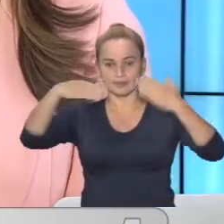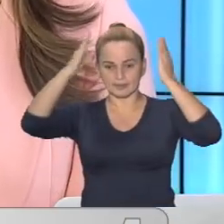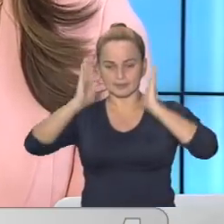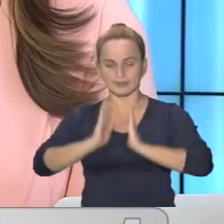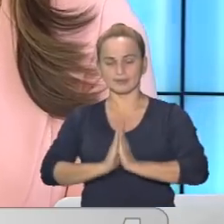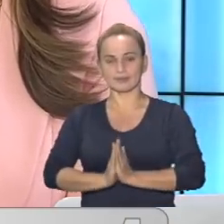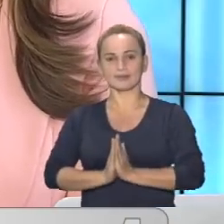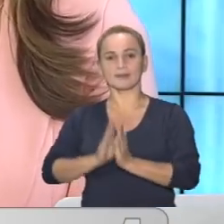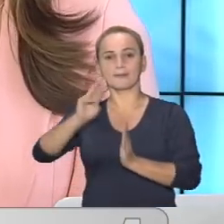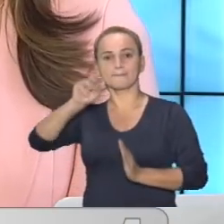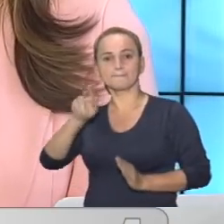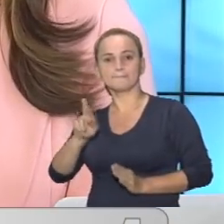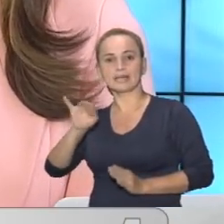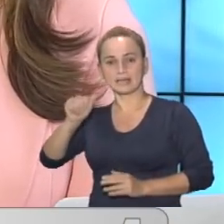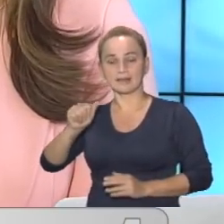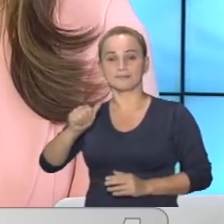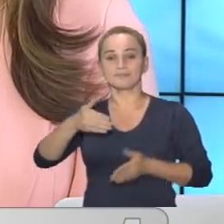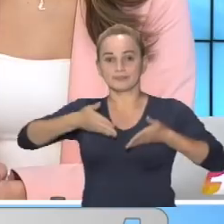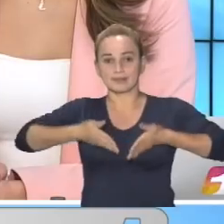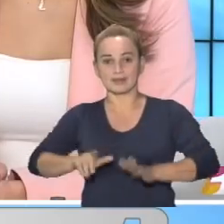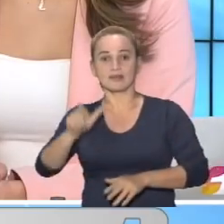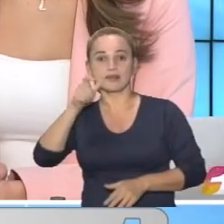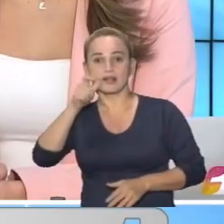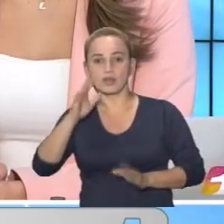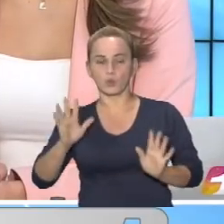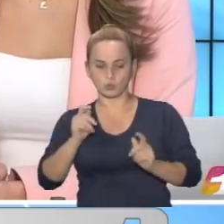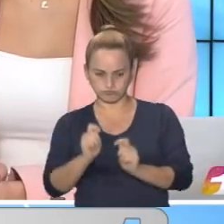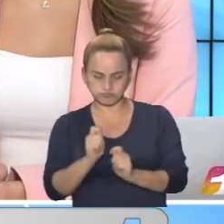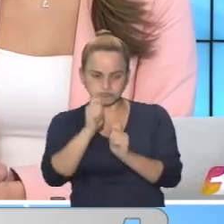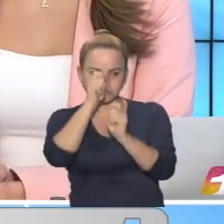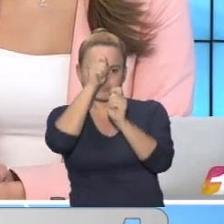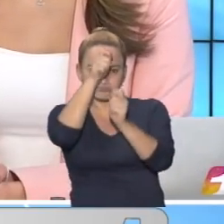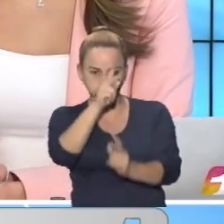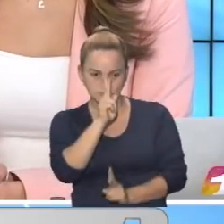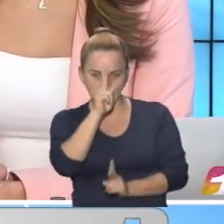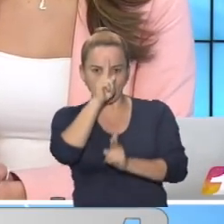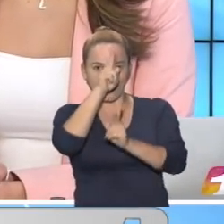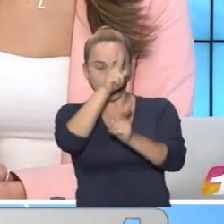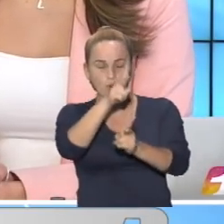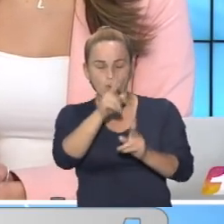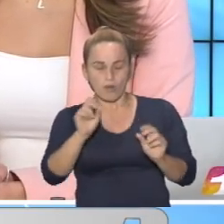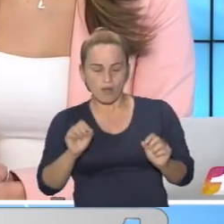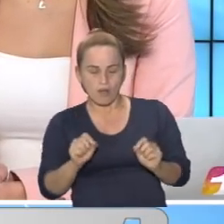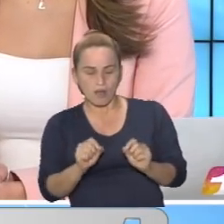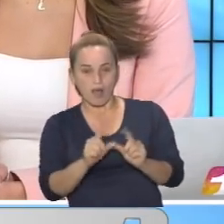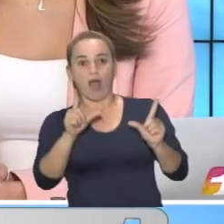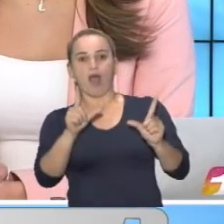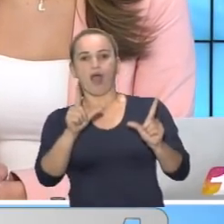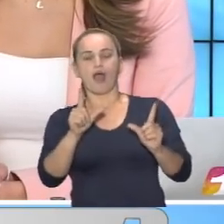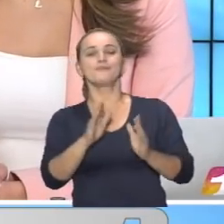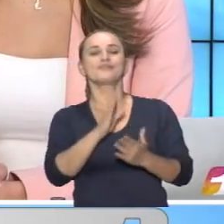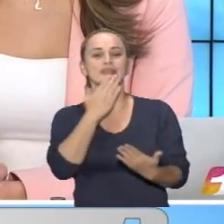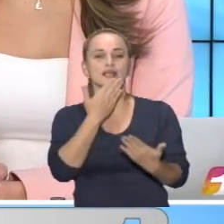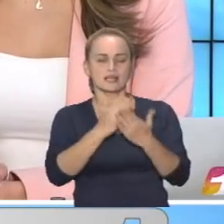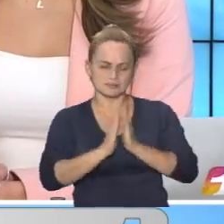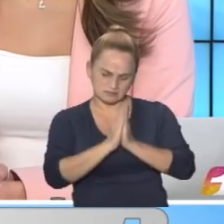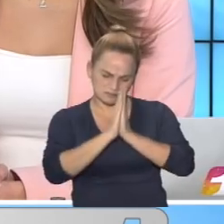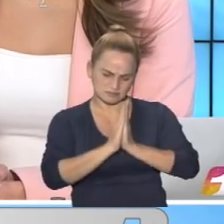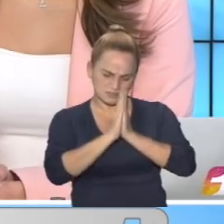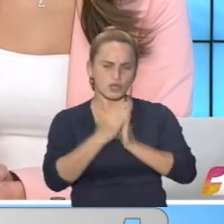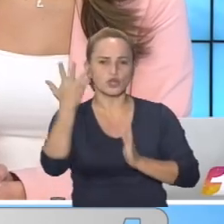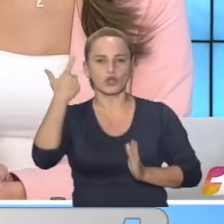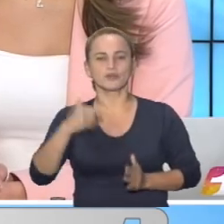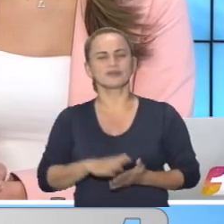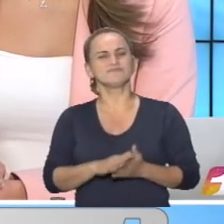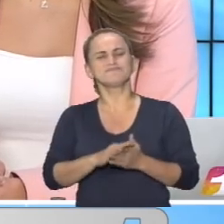caldense María Berenice Duque será beatificada al reconocerse por parte del Vaticano un milagro atribuido a su oración. Yusi Chaparro, ¿cuál es